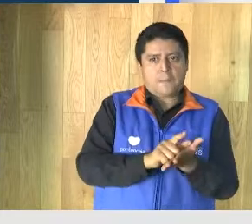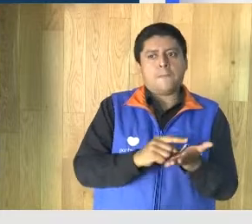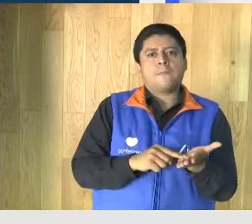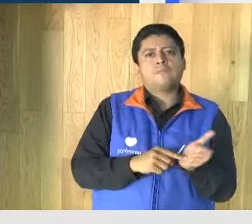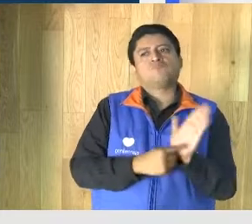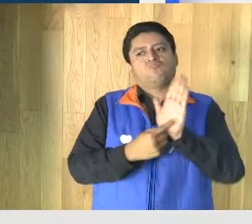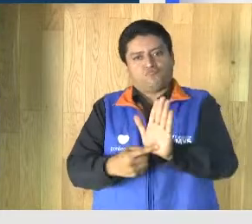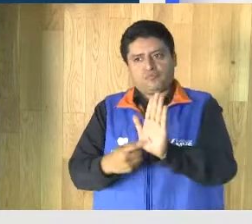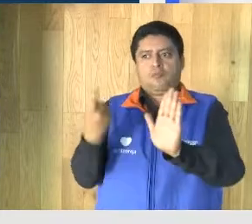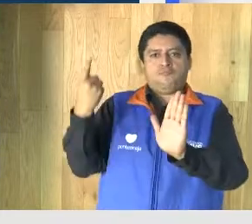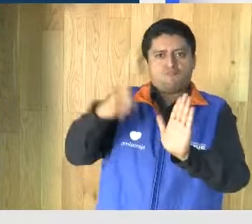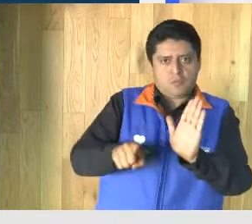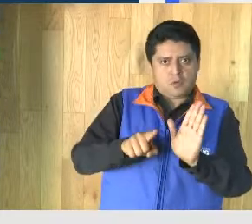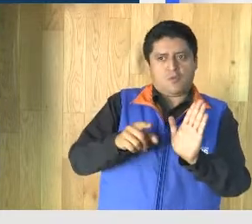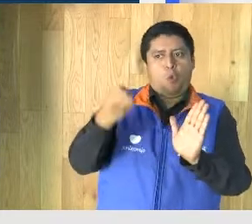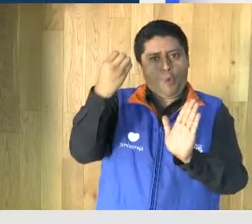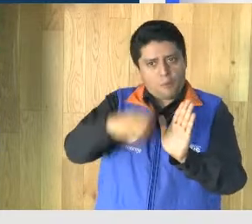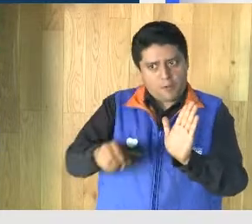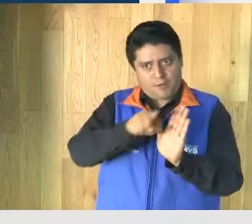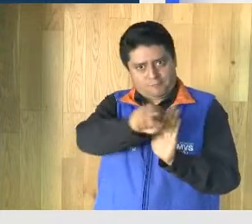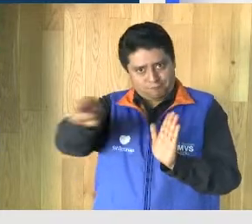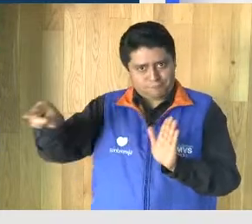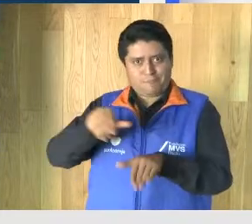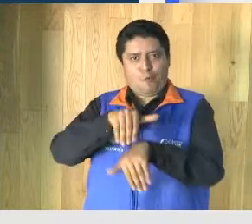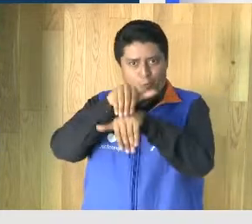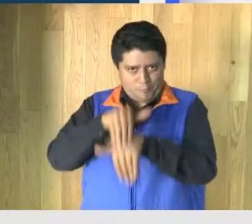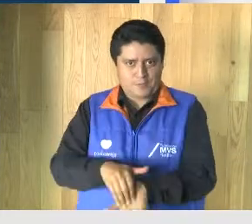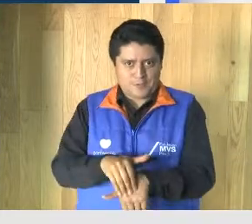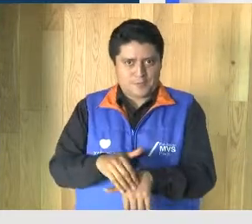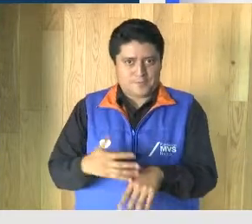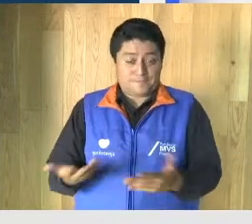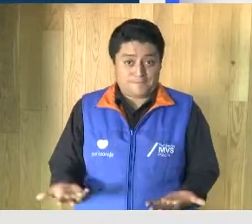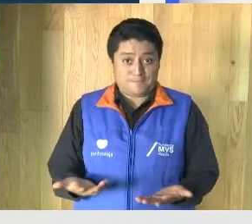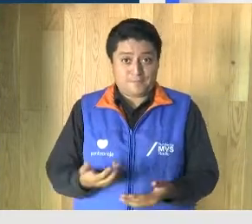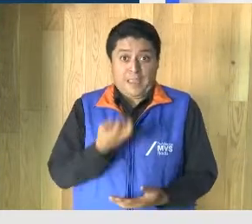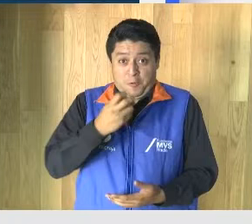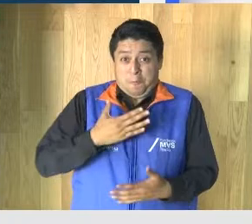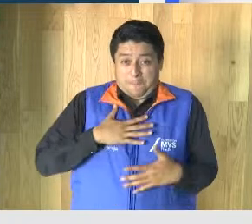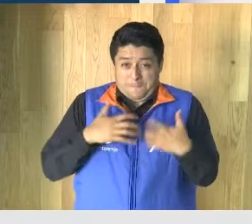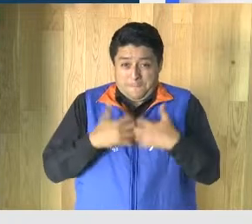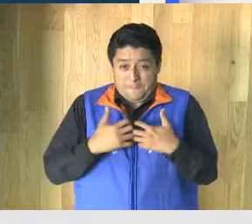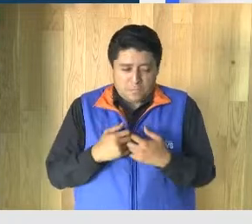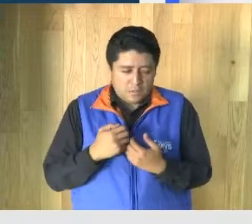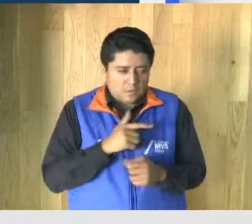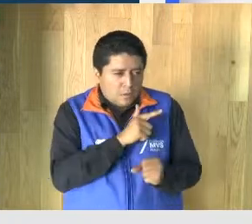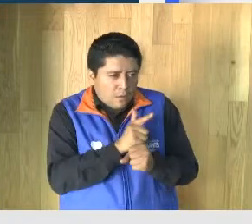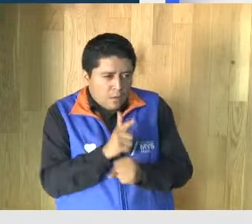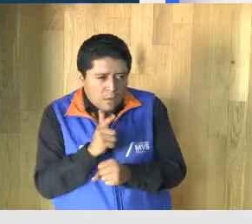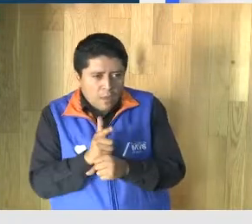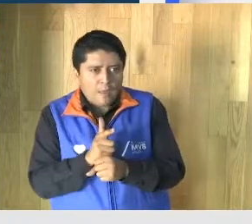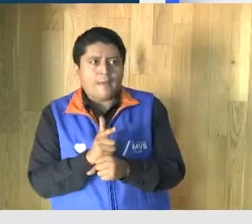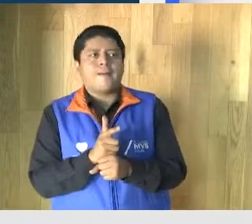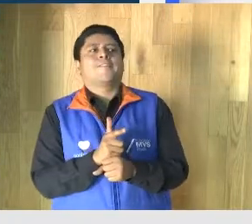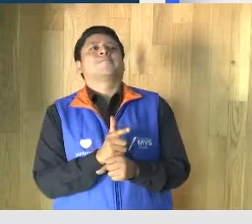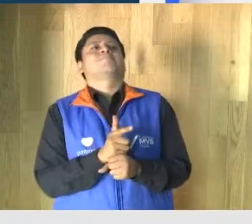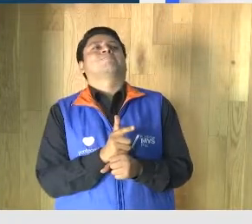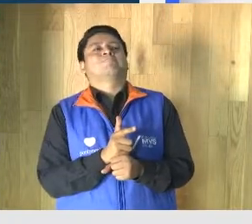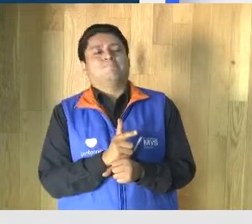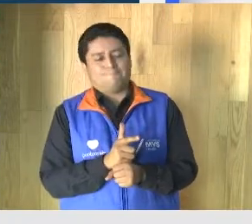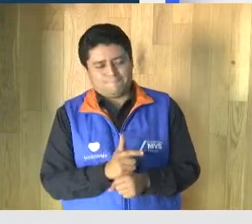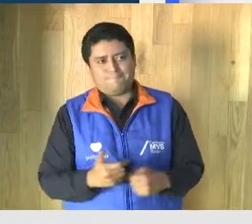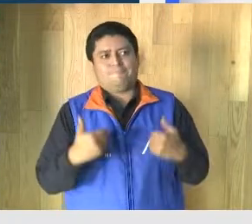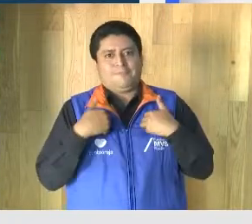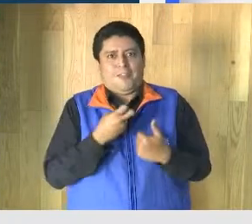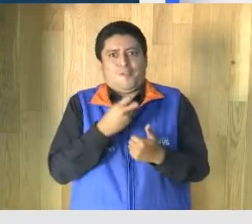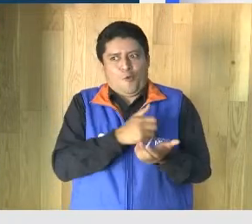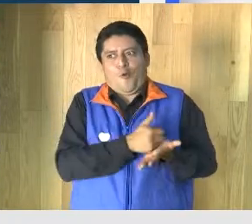vemos que desde Forética vemos que eso está siendo el gran, digamos,